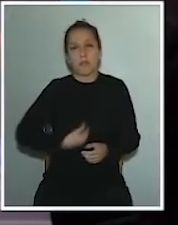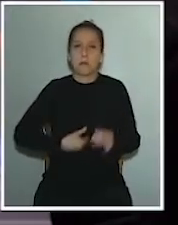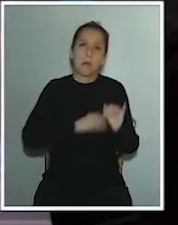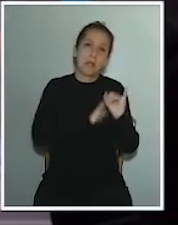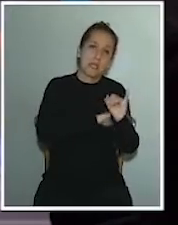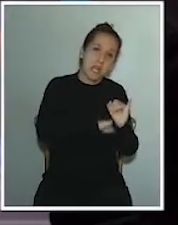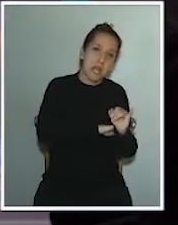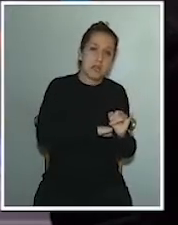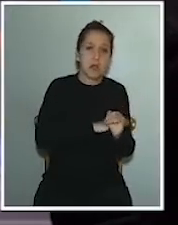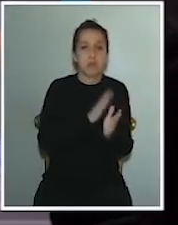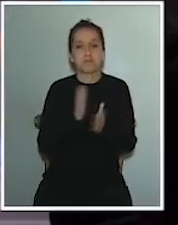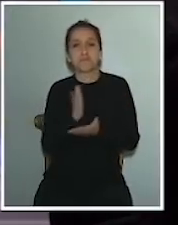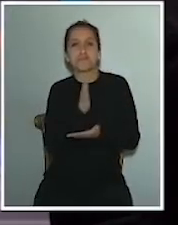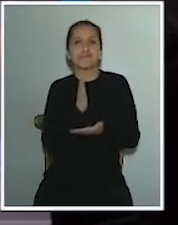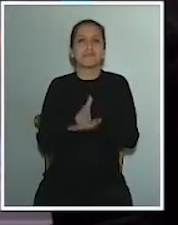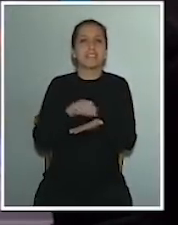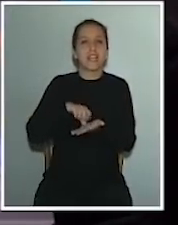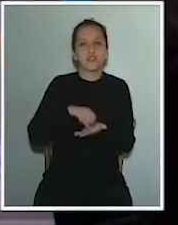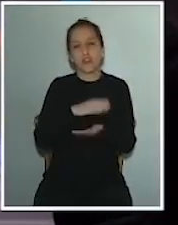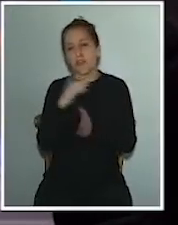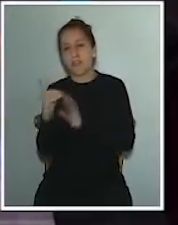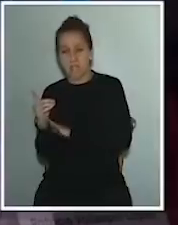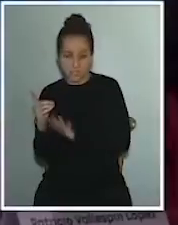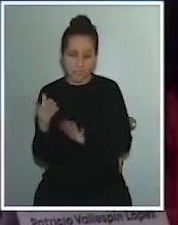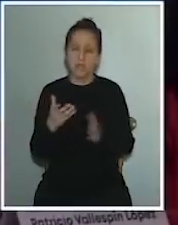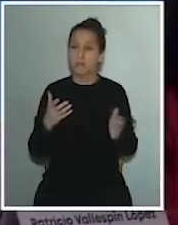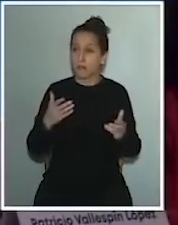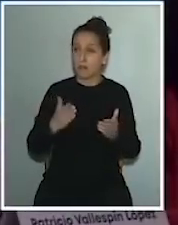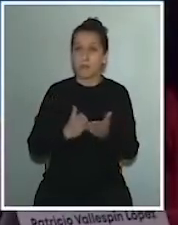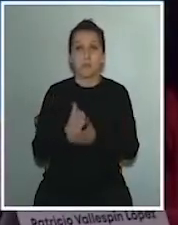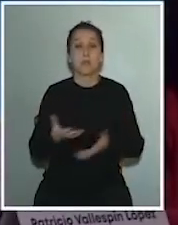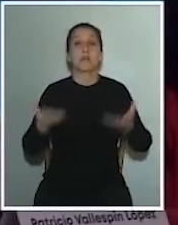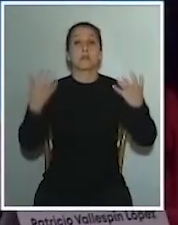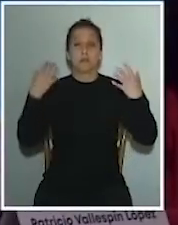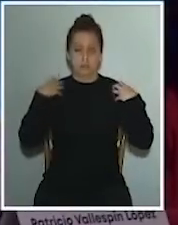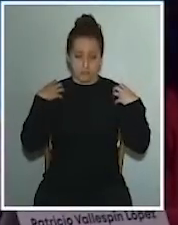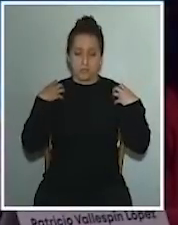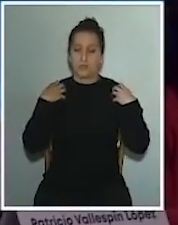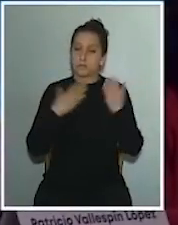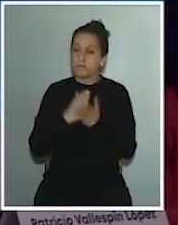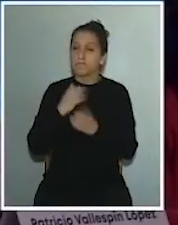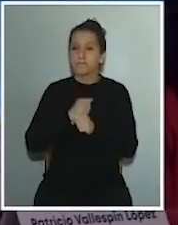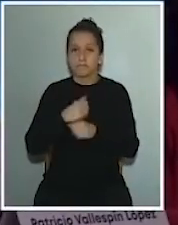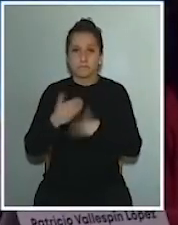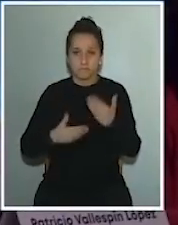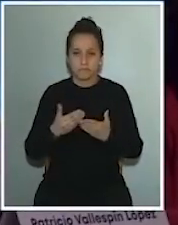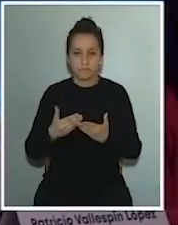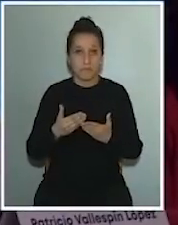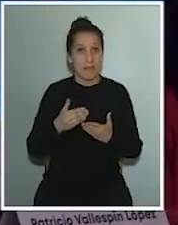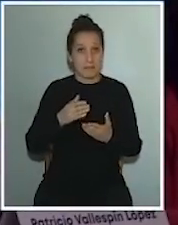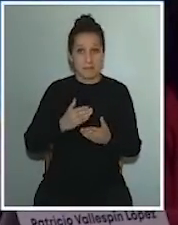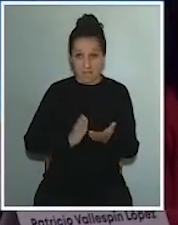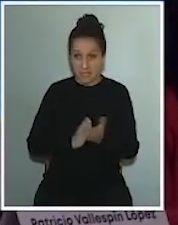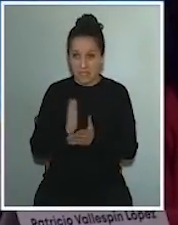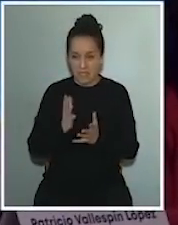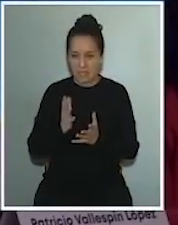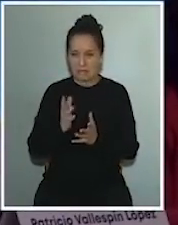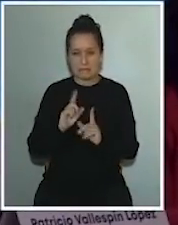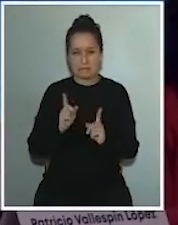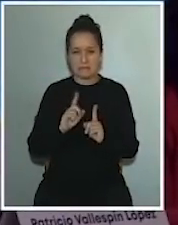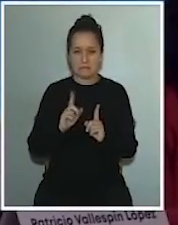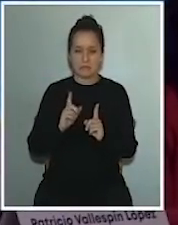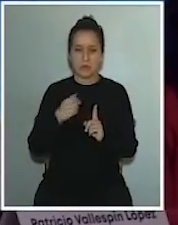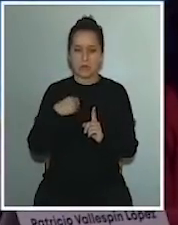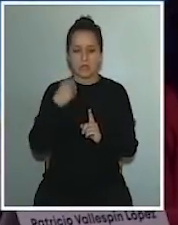de derecha no están las voluntades para dar el paso porque el que llega arriba dice parece que no me conviene tanto desprenderme